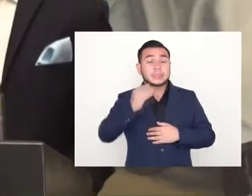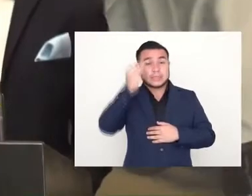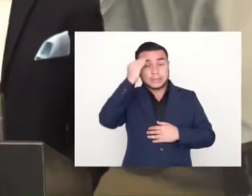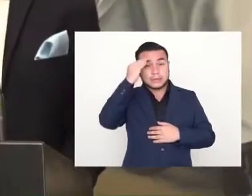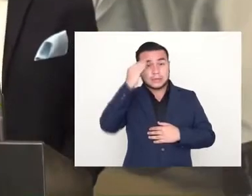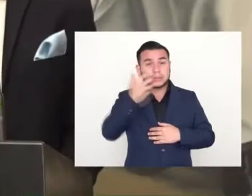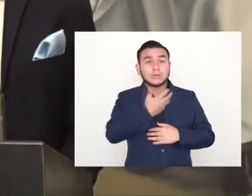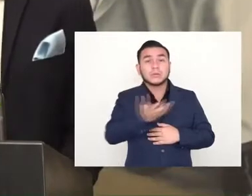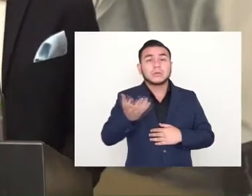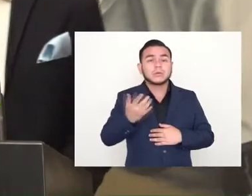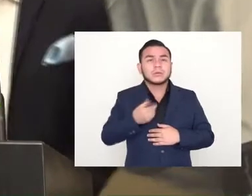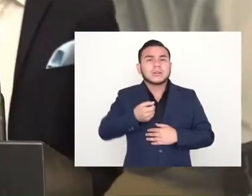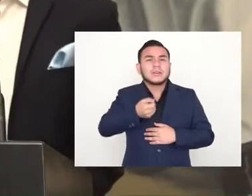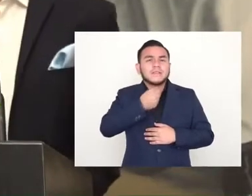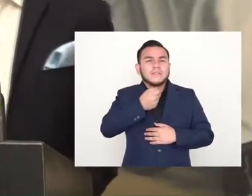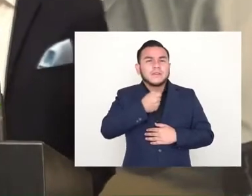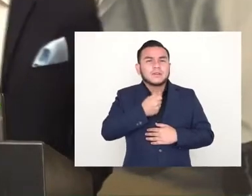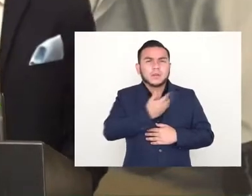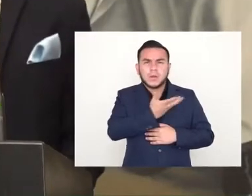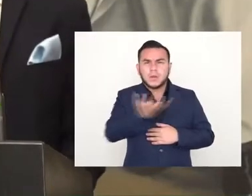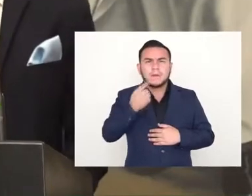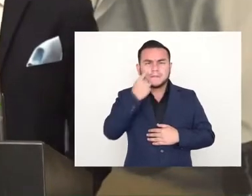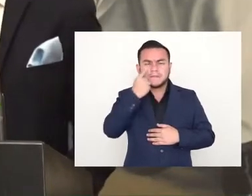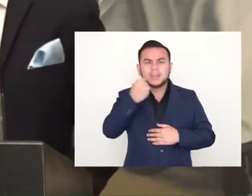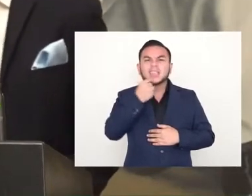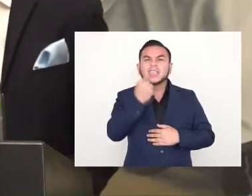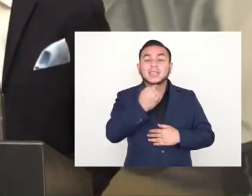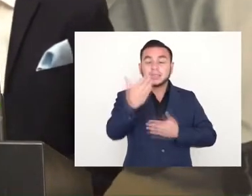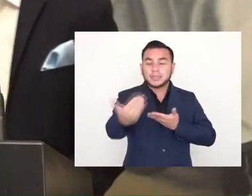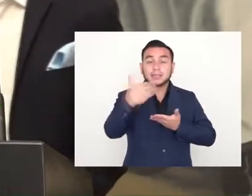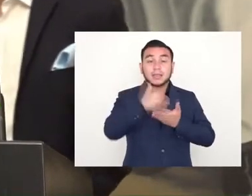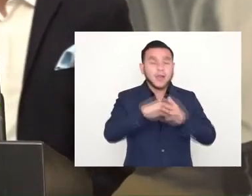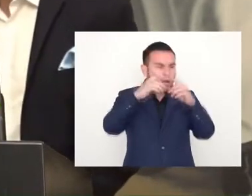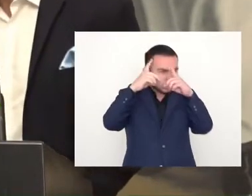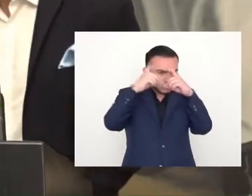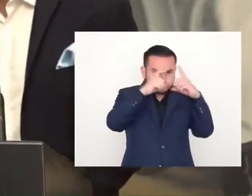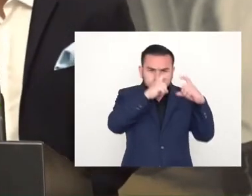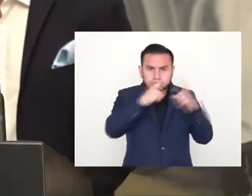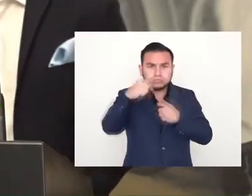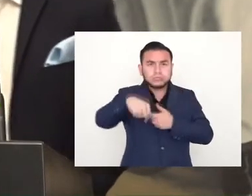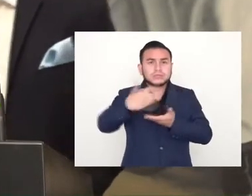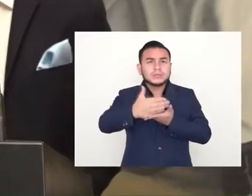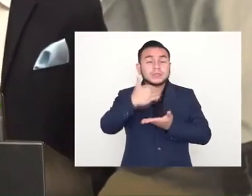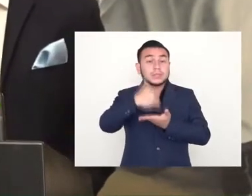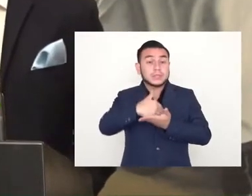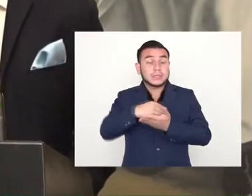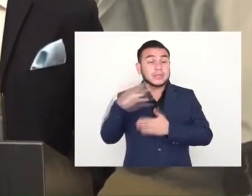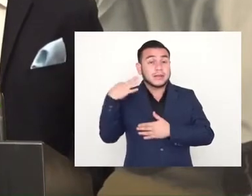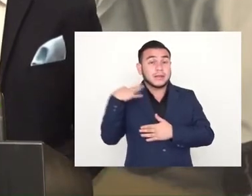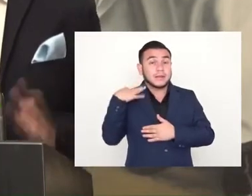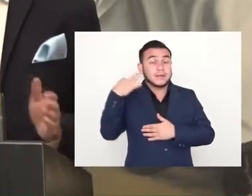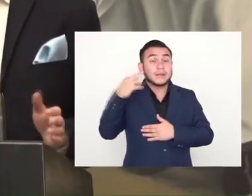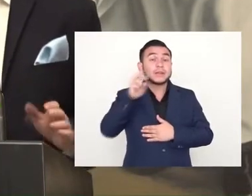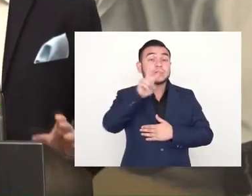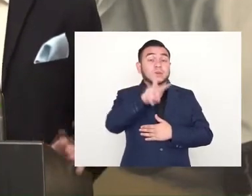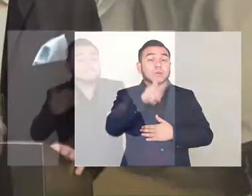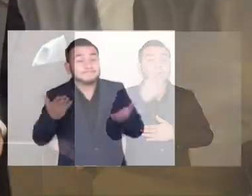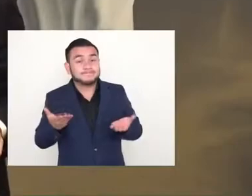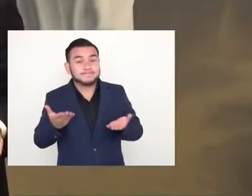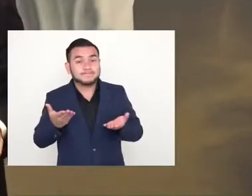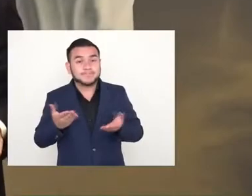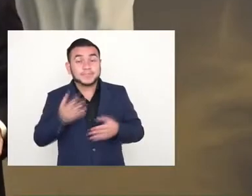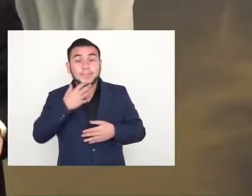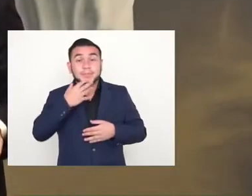están intentando evitar reuniones debido al COVID-19 y porque muchos de los puestos de mayor rango aún están vacantes. Asimismo, la agencia